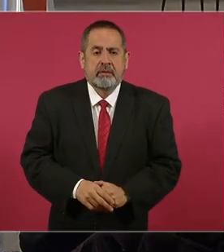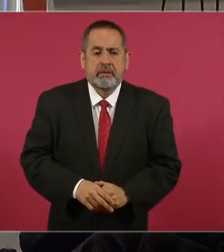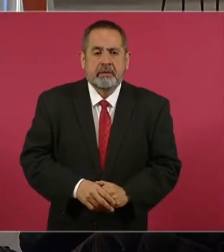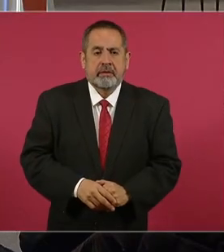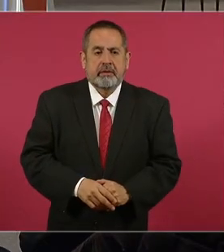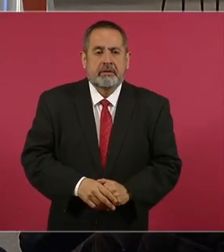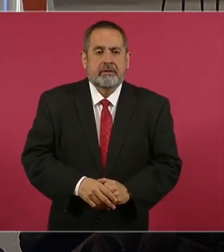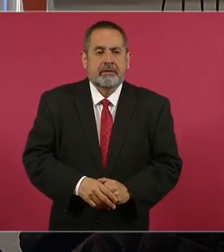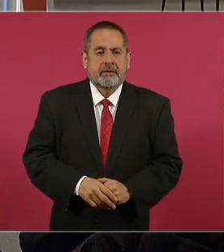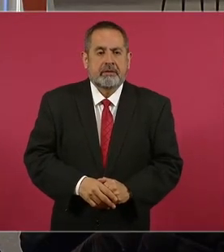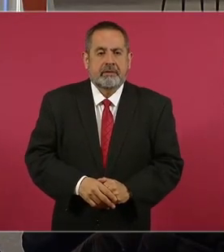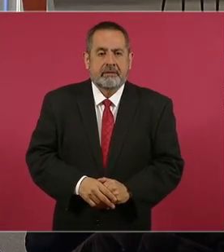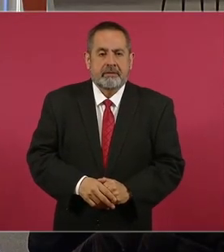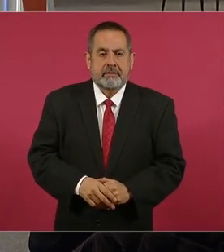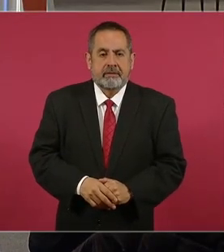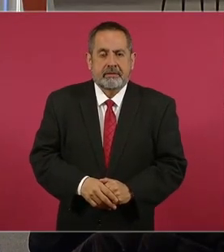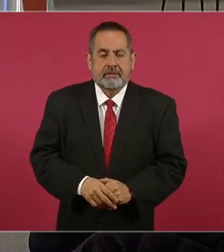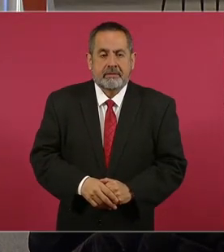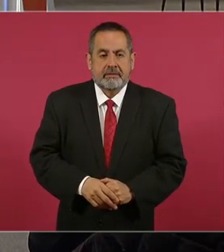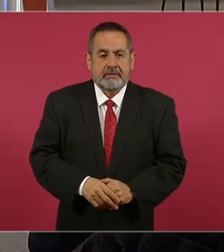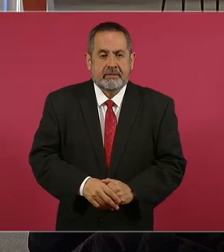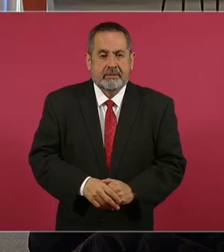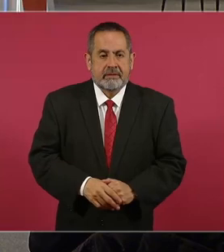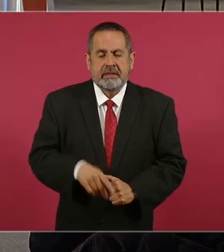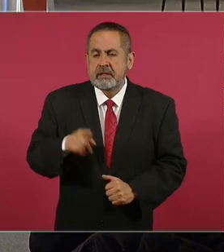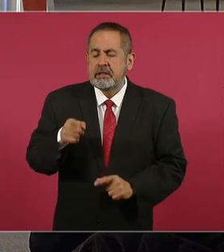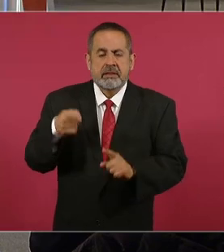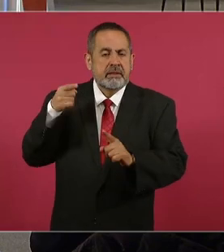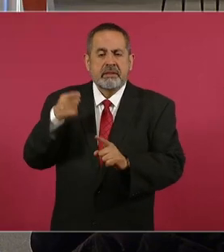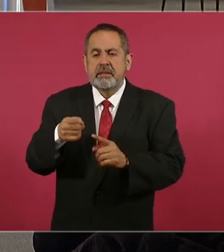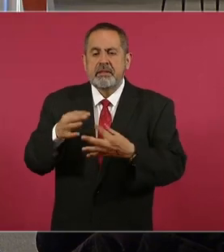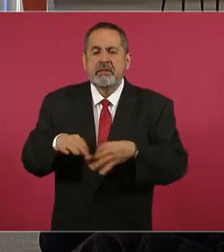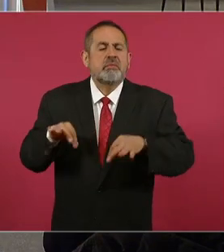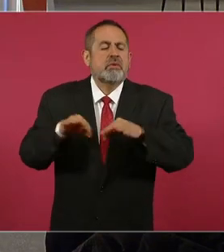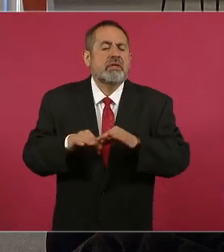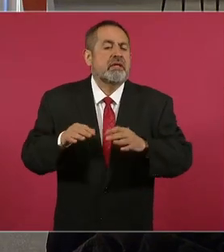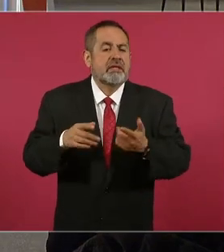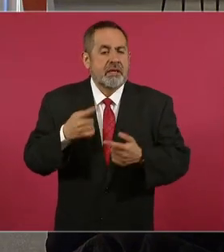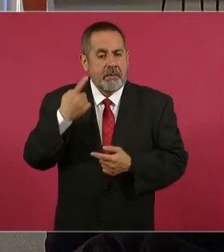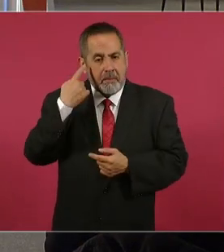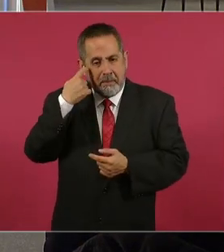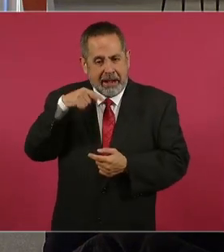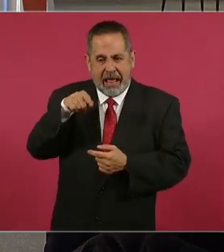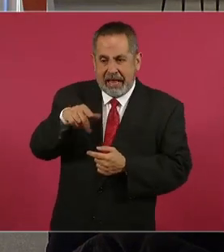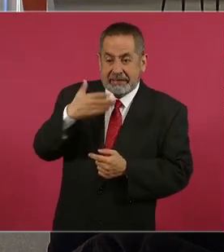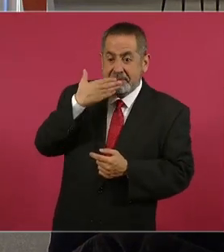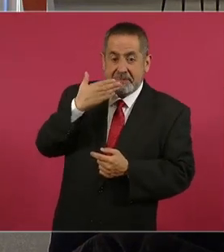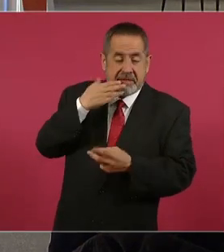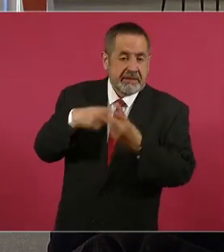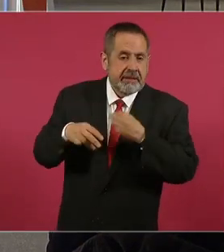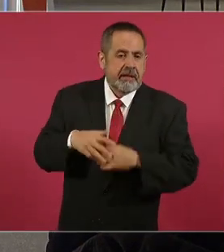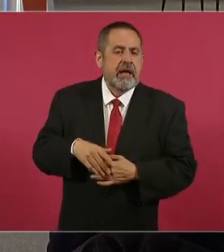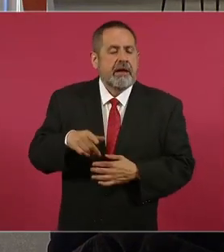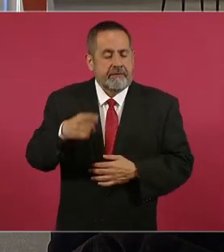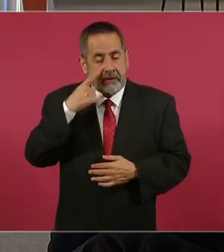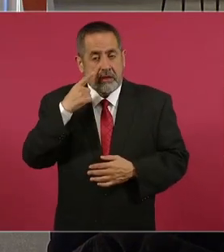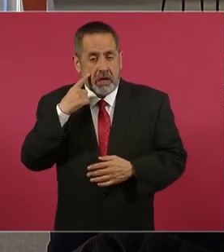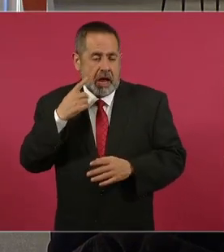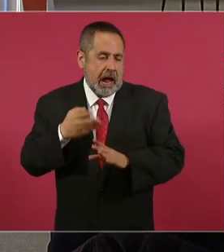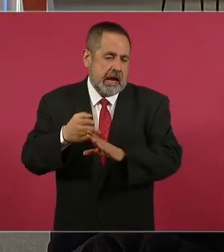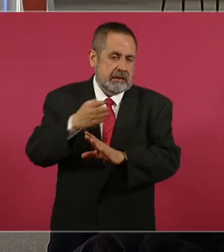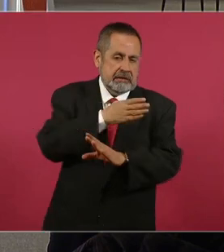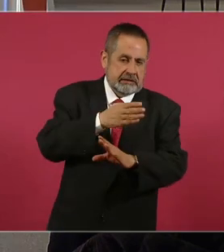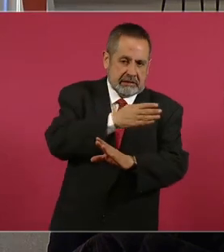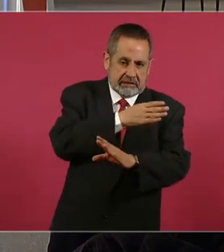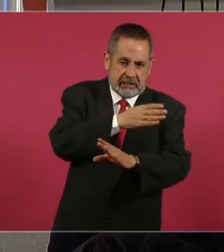Y lo que es la clave del asunto, durante mucho tiempo